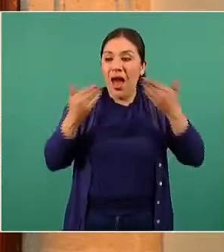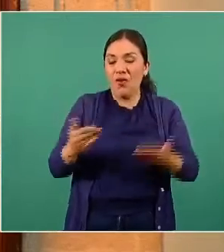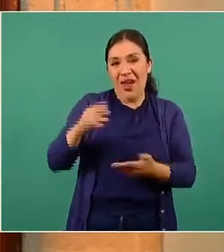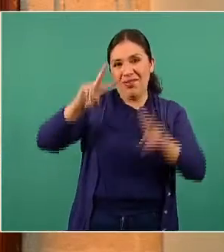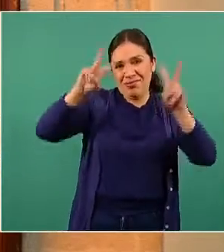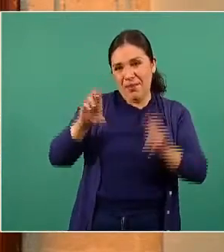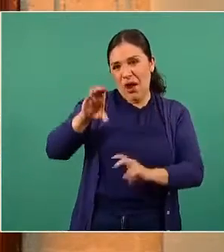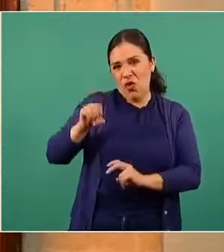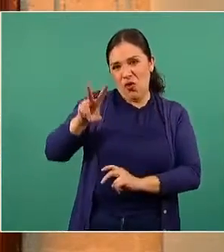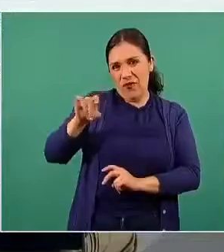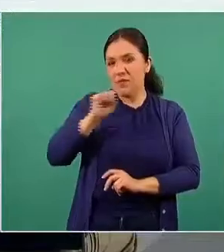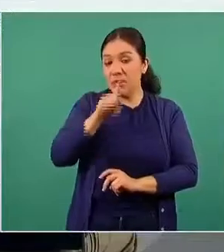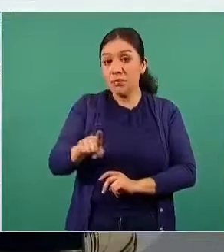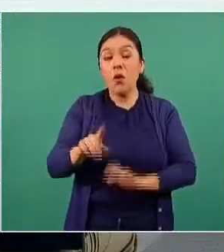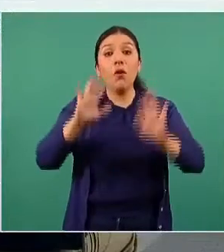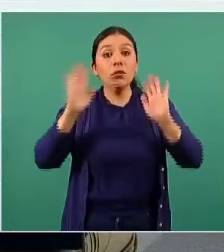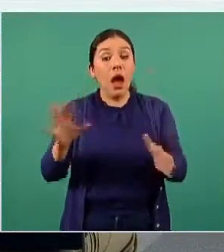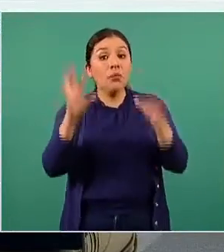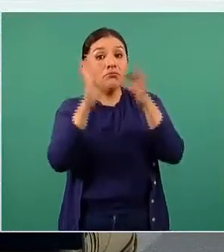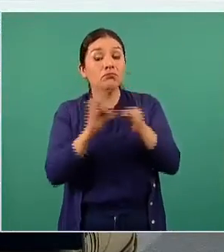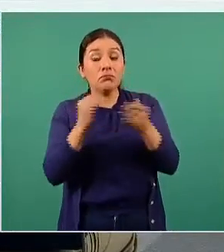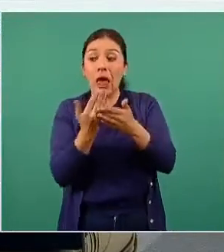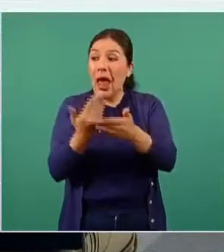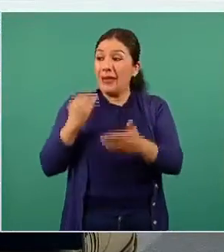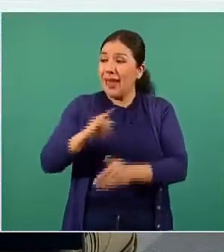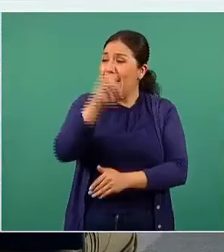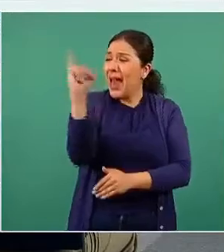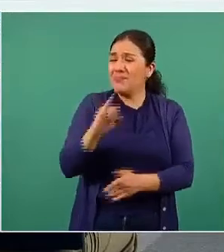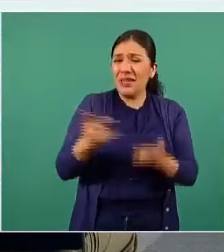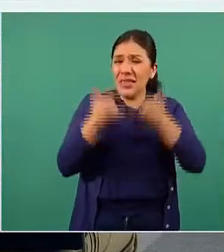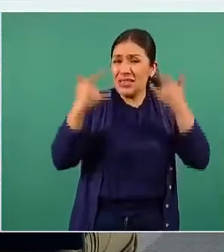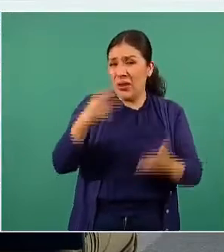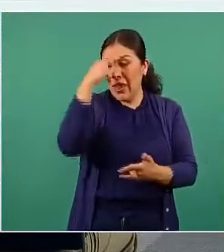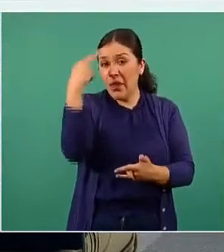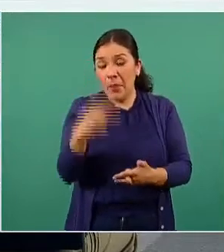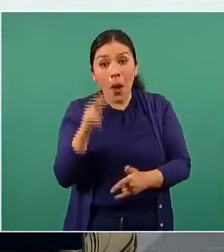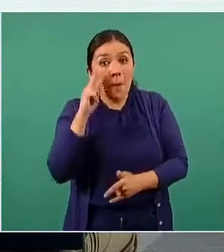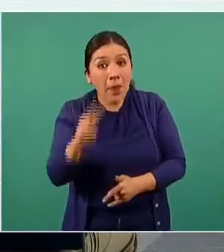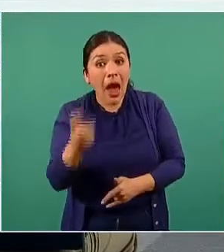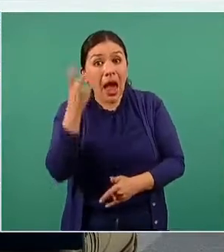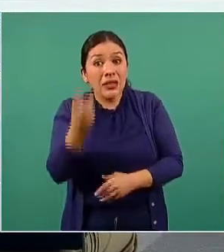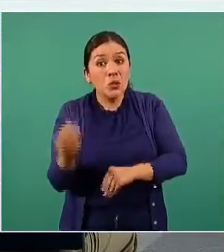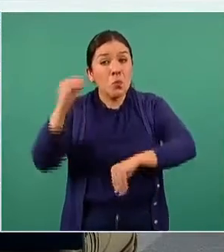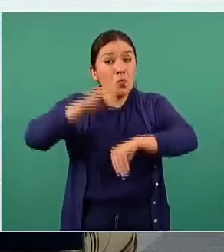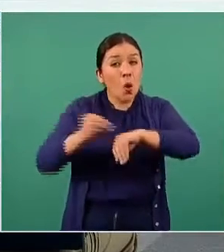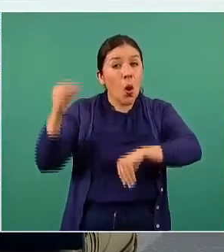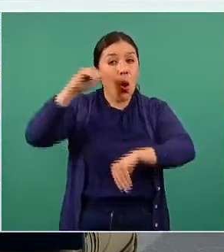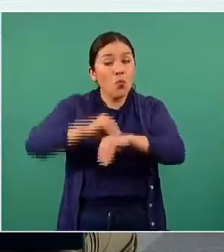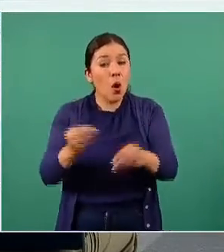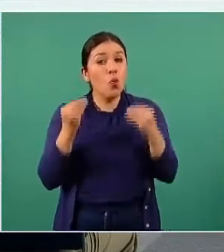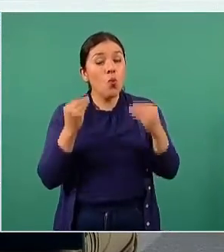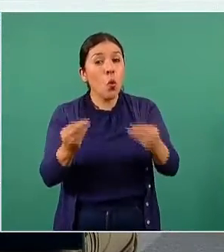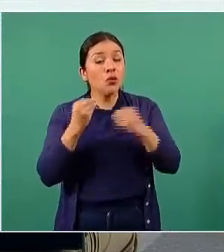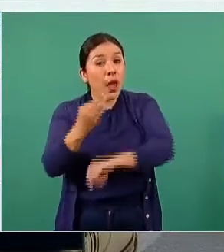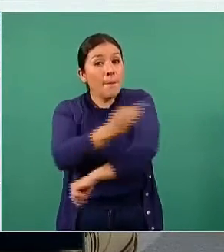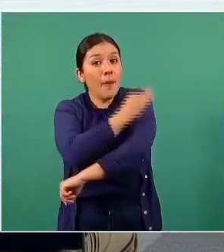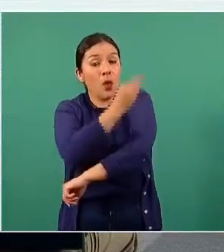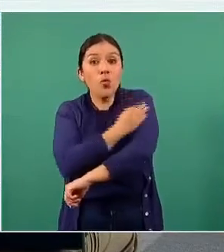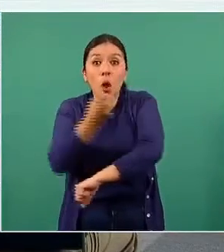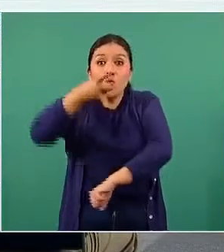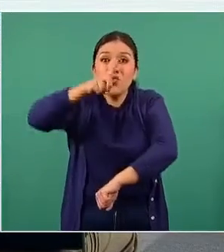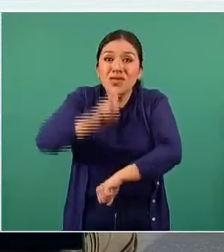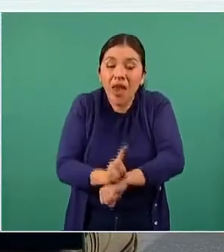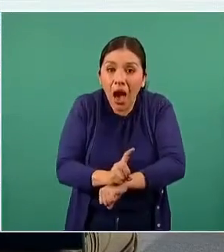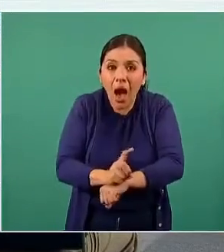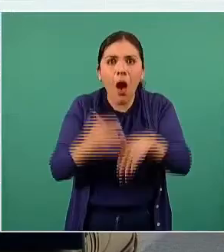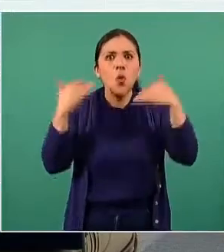COVID. Comentaban pues que nunca en la historia de México obviamente se habían colocado tantas dosis de vacuna en